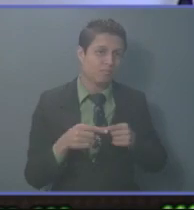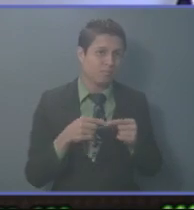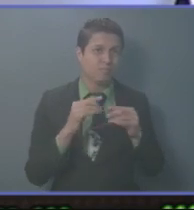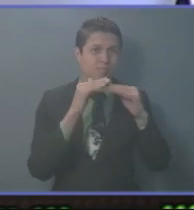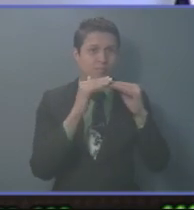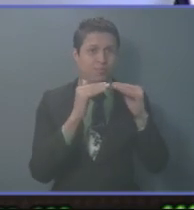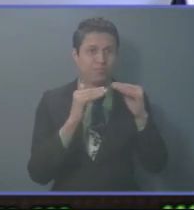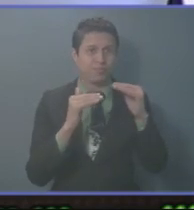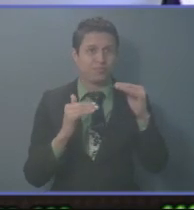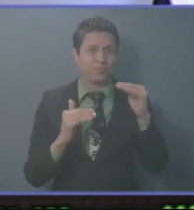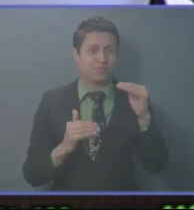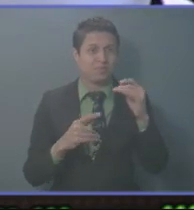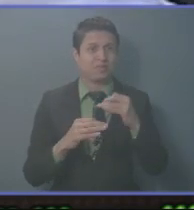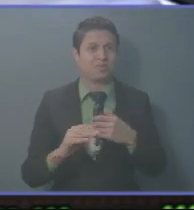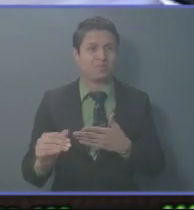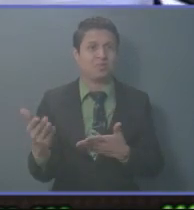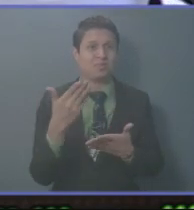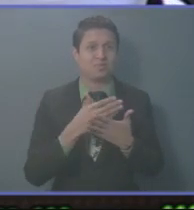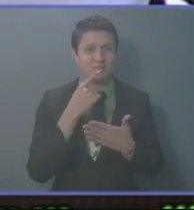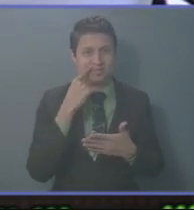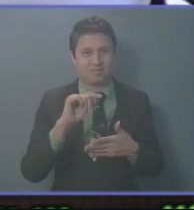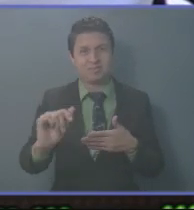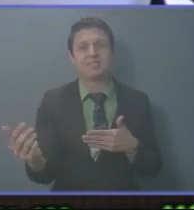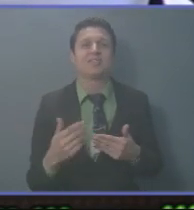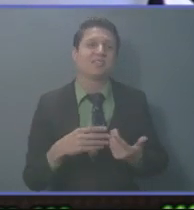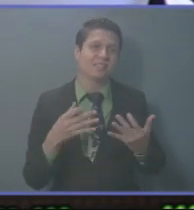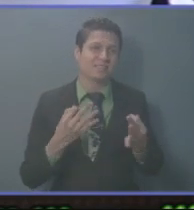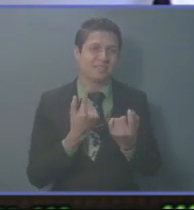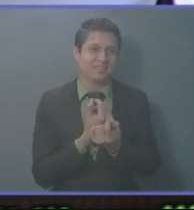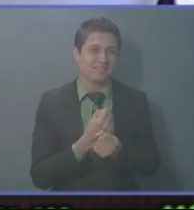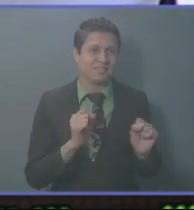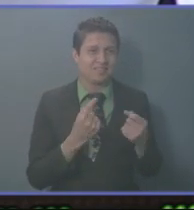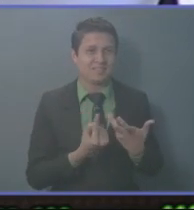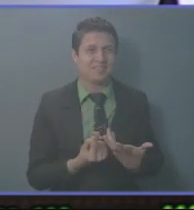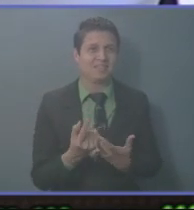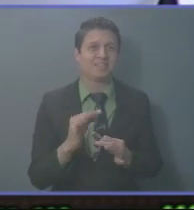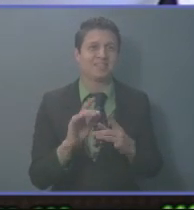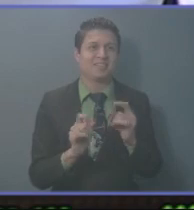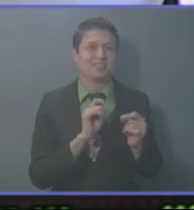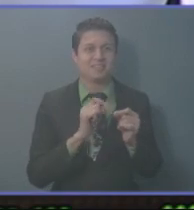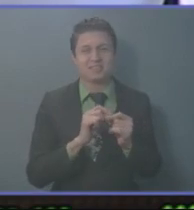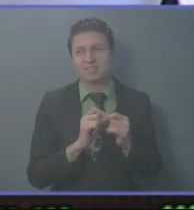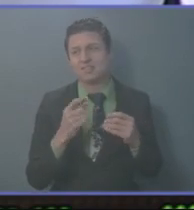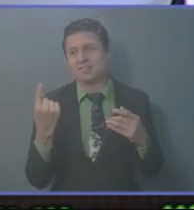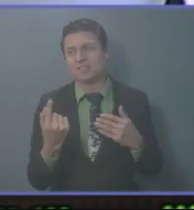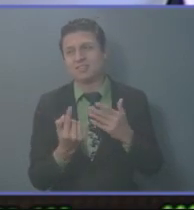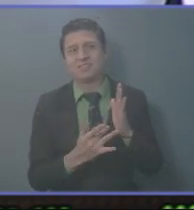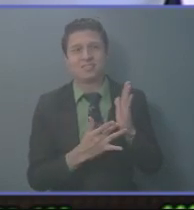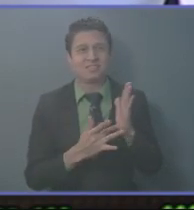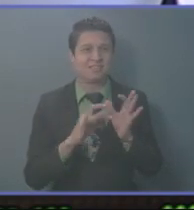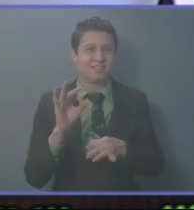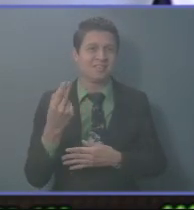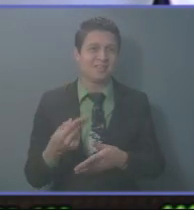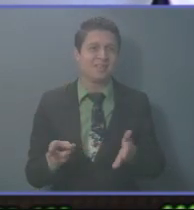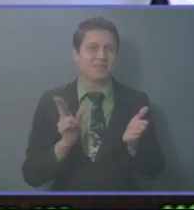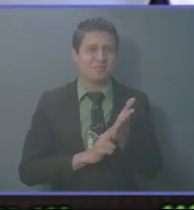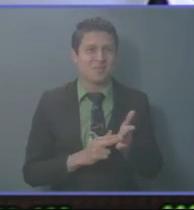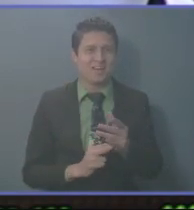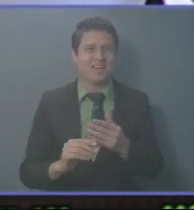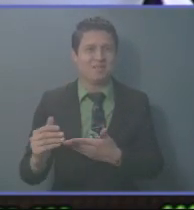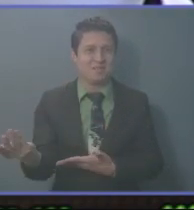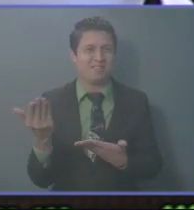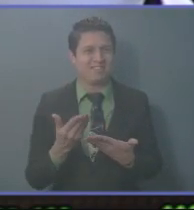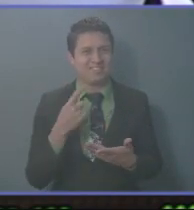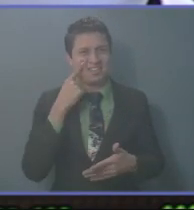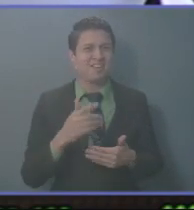posteriormente e inclusive liberados relativamente respecto a los créditos que se otorgaban al